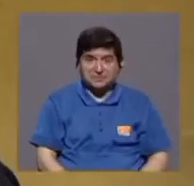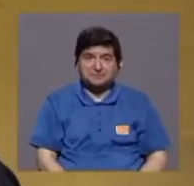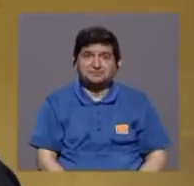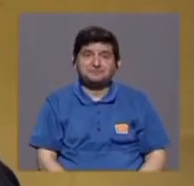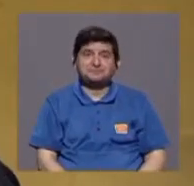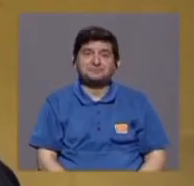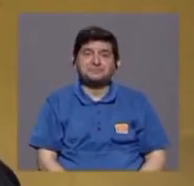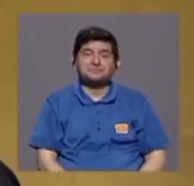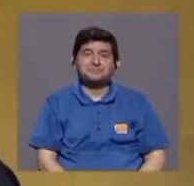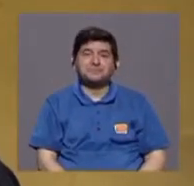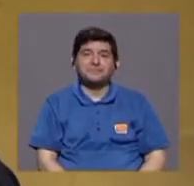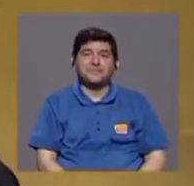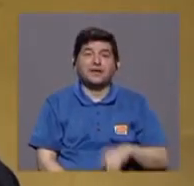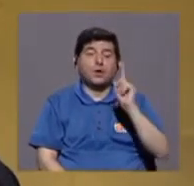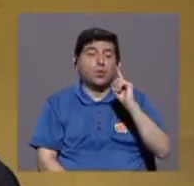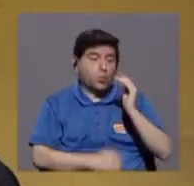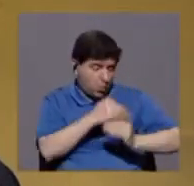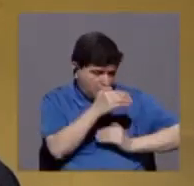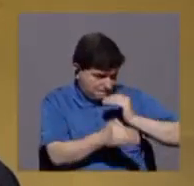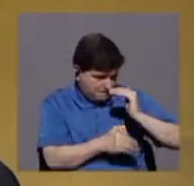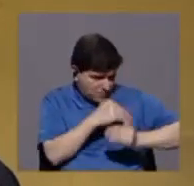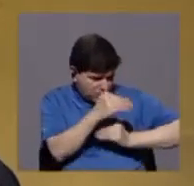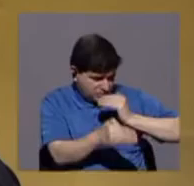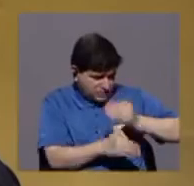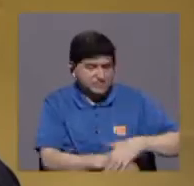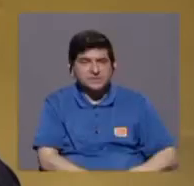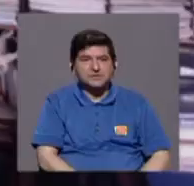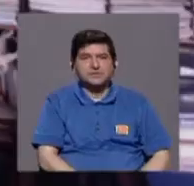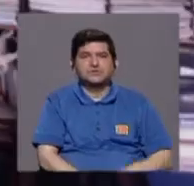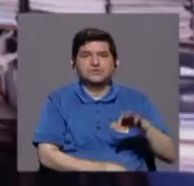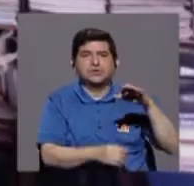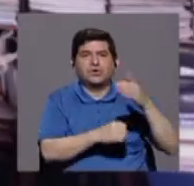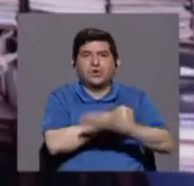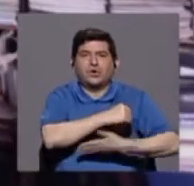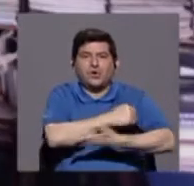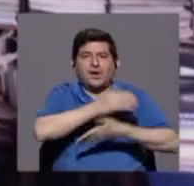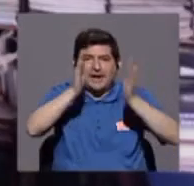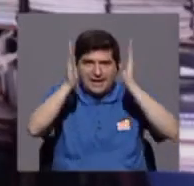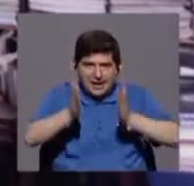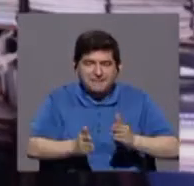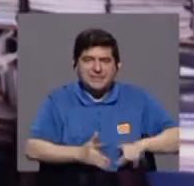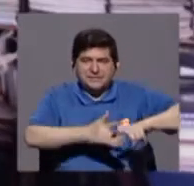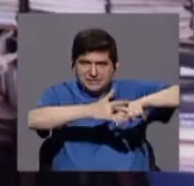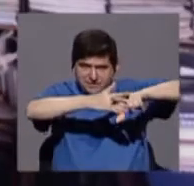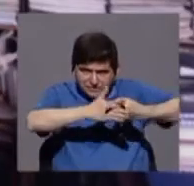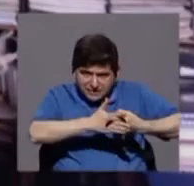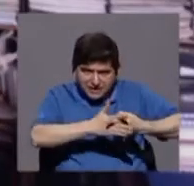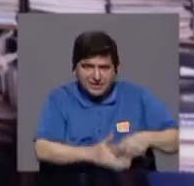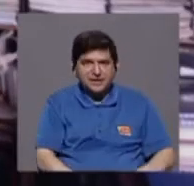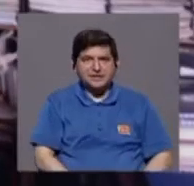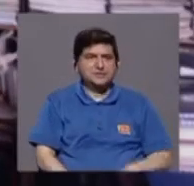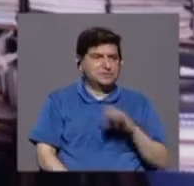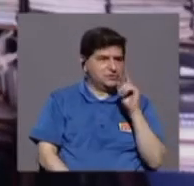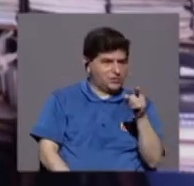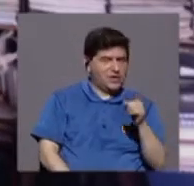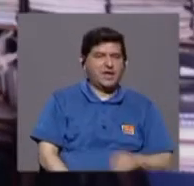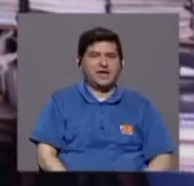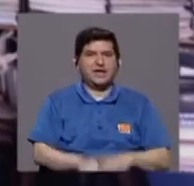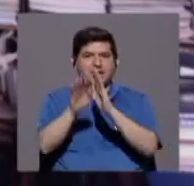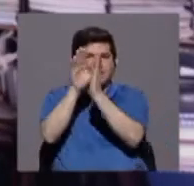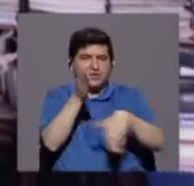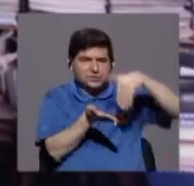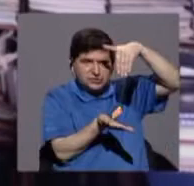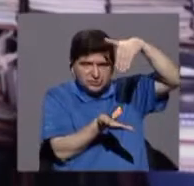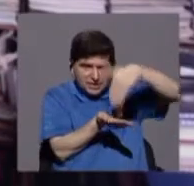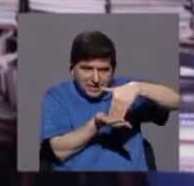decir, un proceso en el cual los campesinos, que originalmente estaban asentados básicamente en la meseta